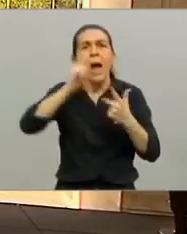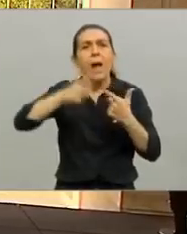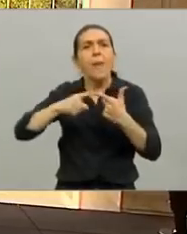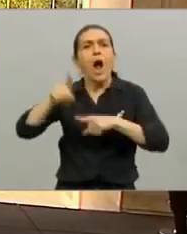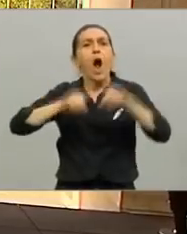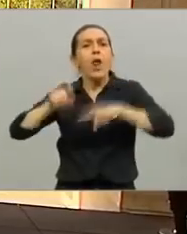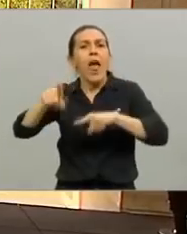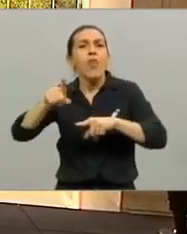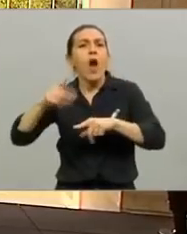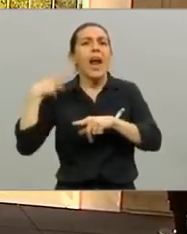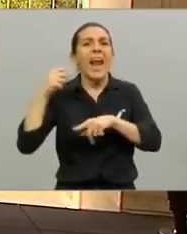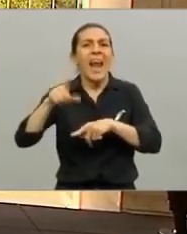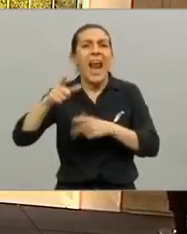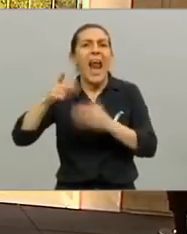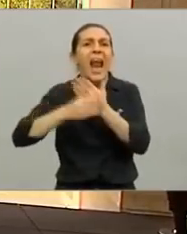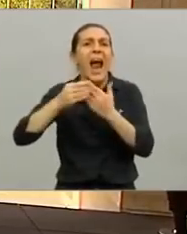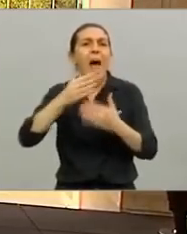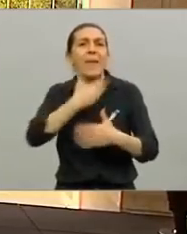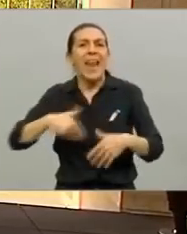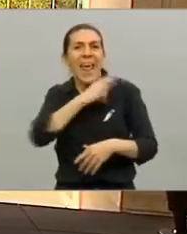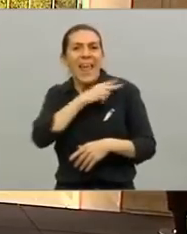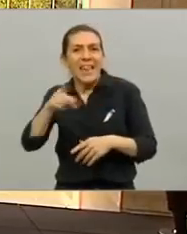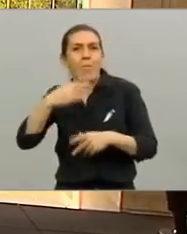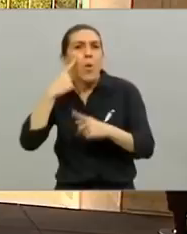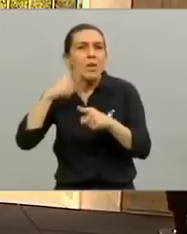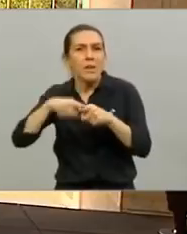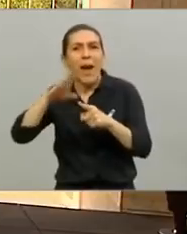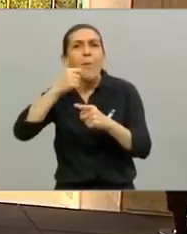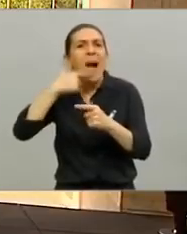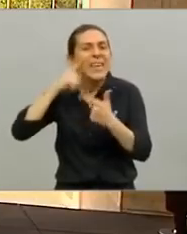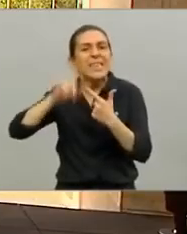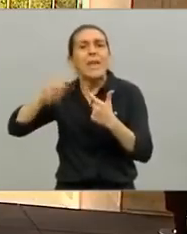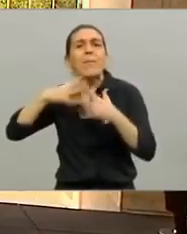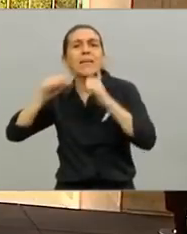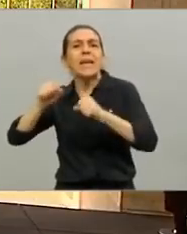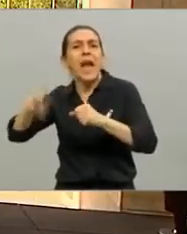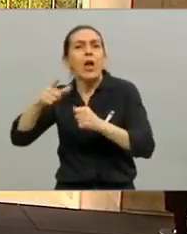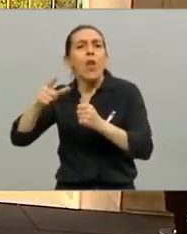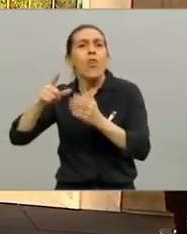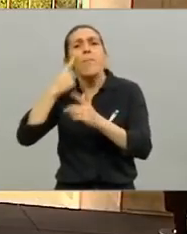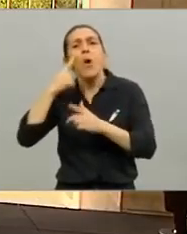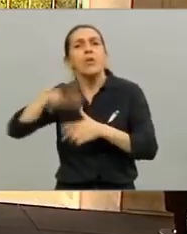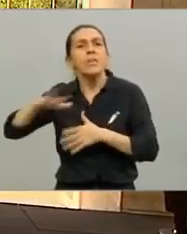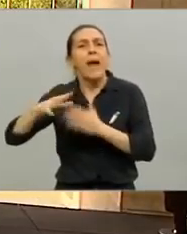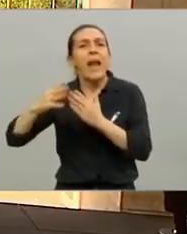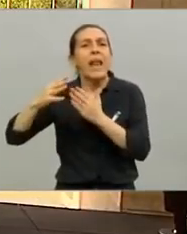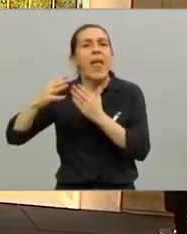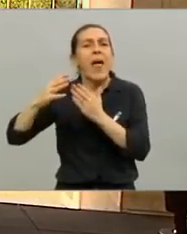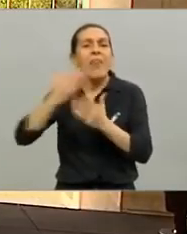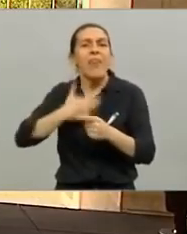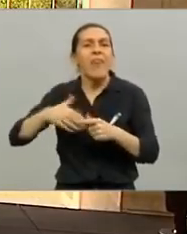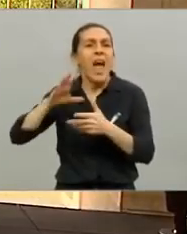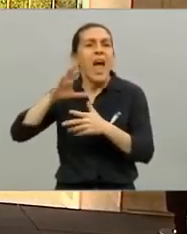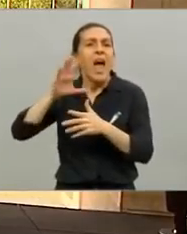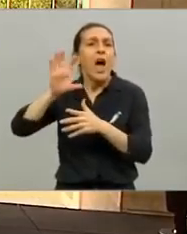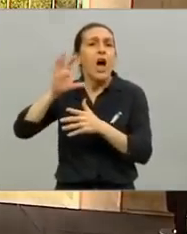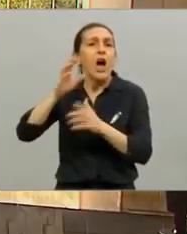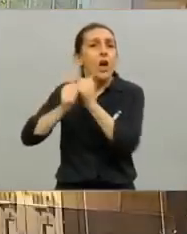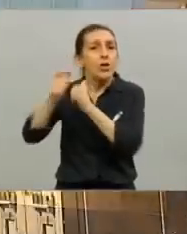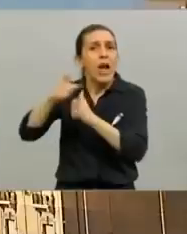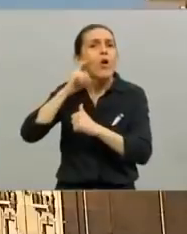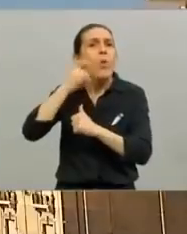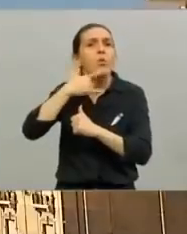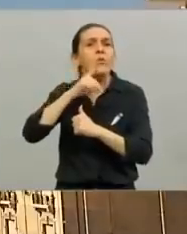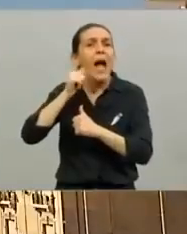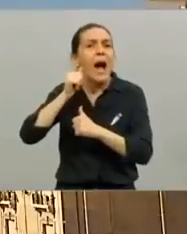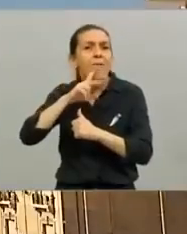Gabinete Municipal, Rogelio Bassi, y el secretario de Gobierno de la Municipalidad de Rosario, doctor Gustavo Ciniago.